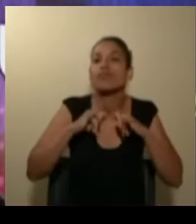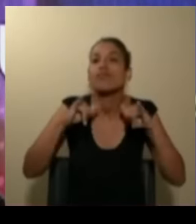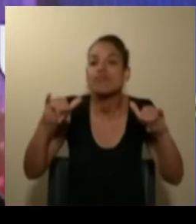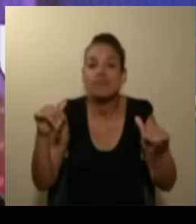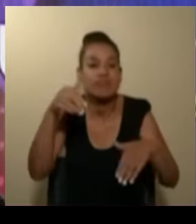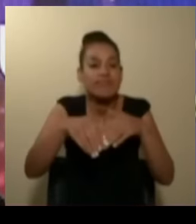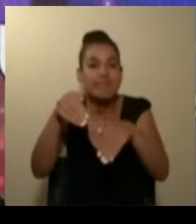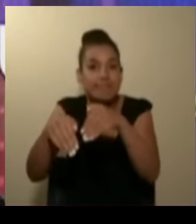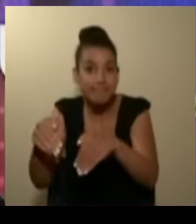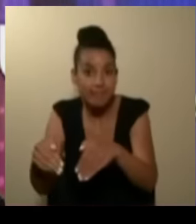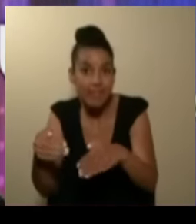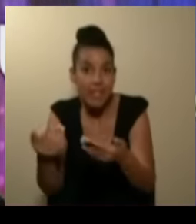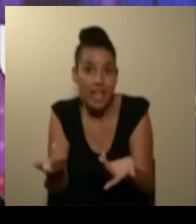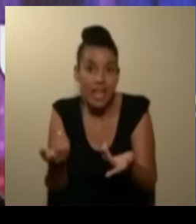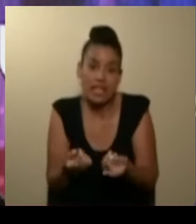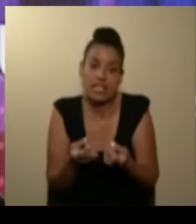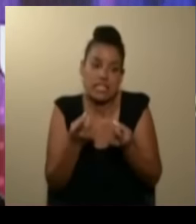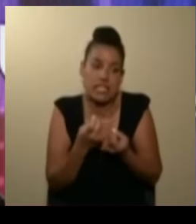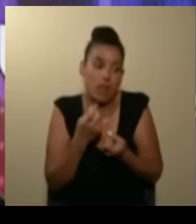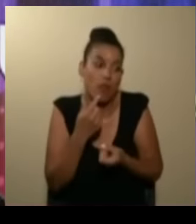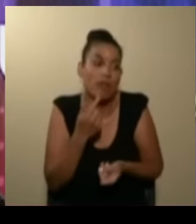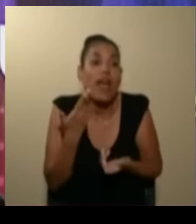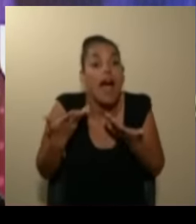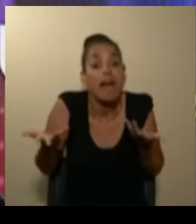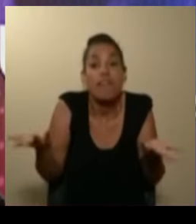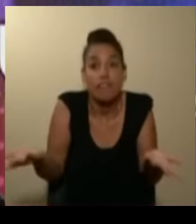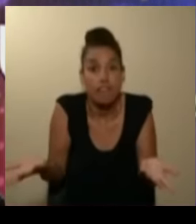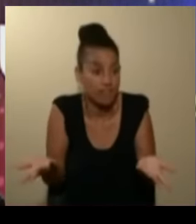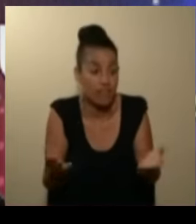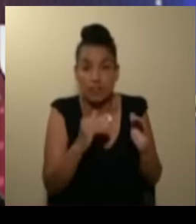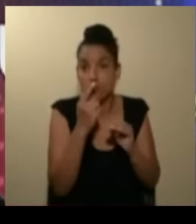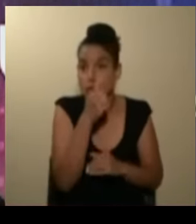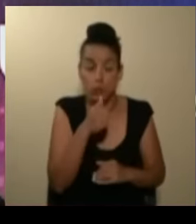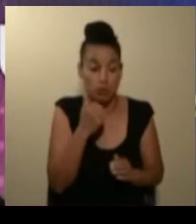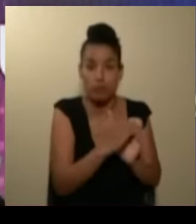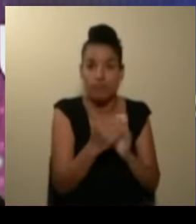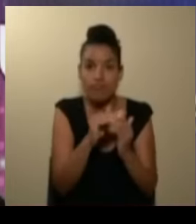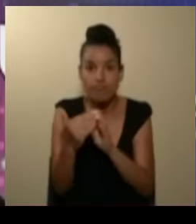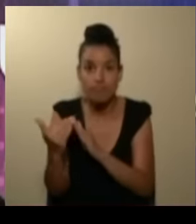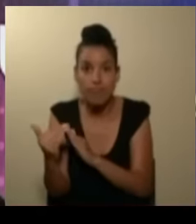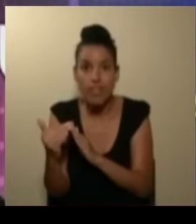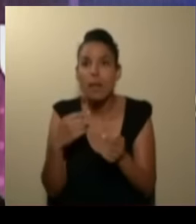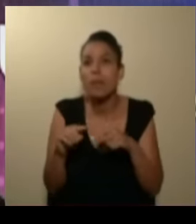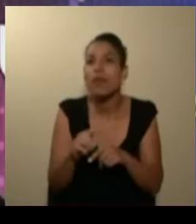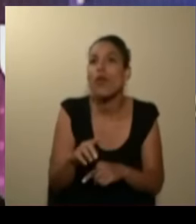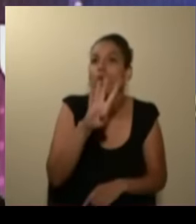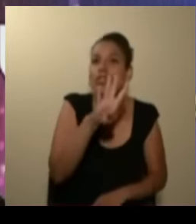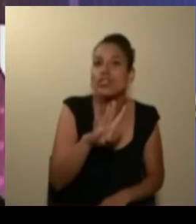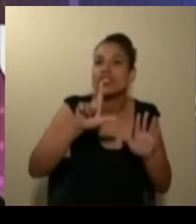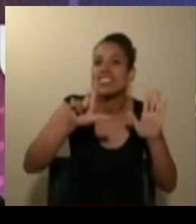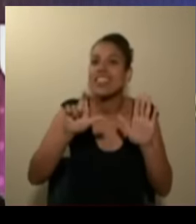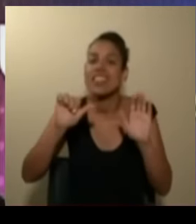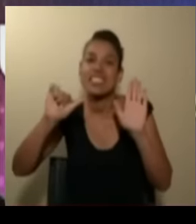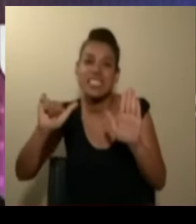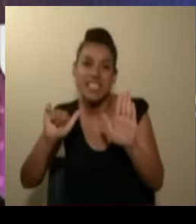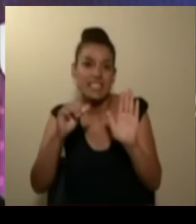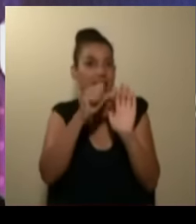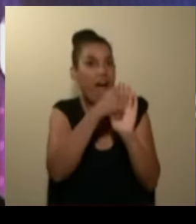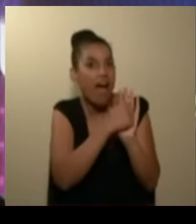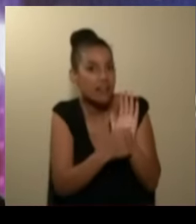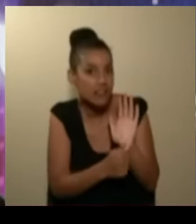encontrar algo sobre el tema de eliminar los asentamientos. Sin embargo, en los 476 artículos de la LUC,